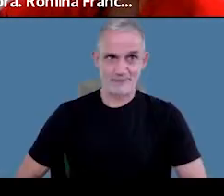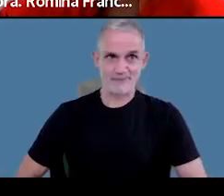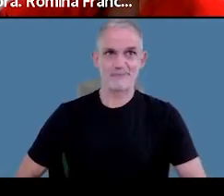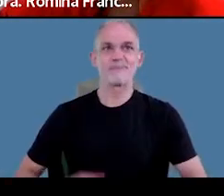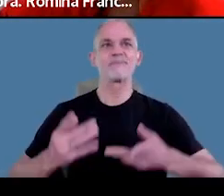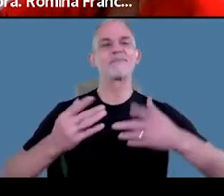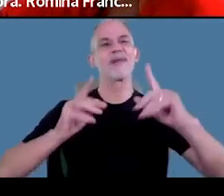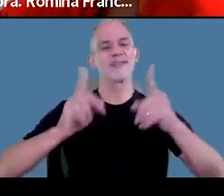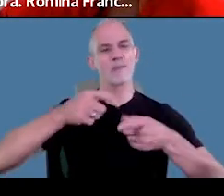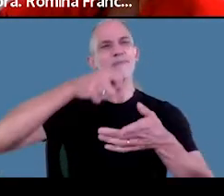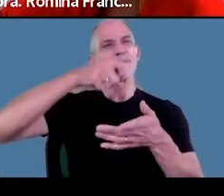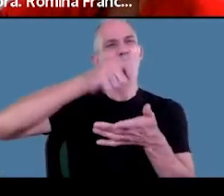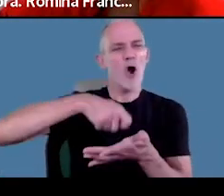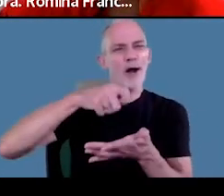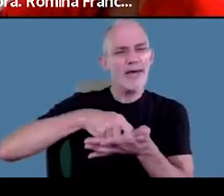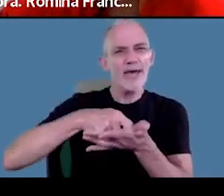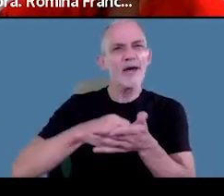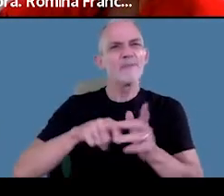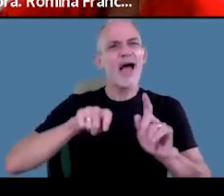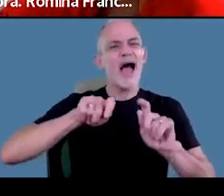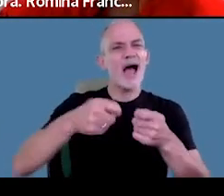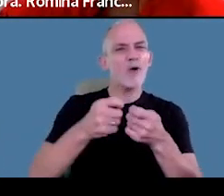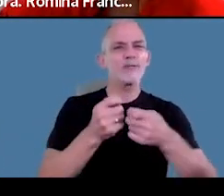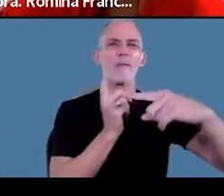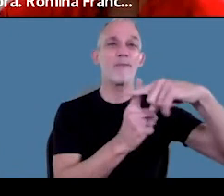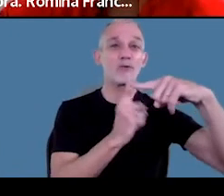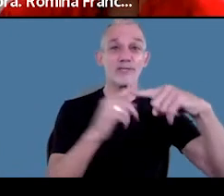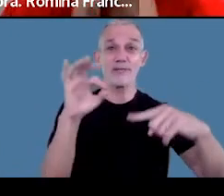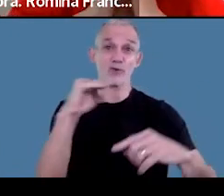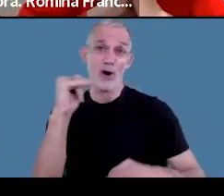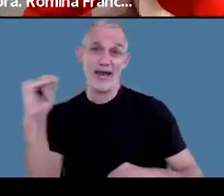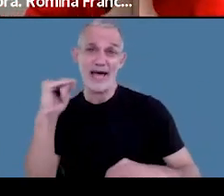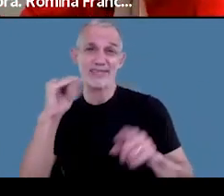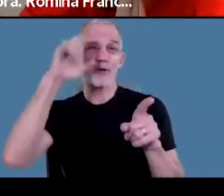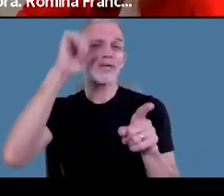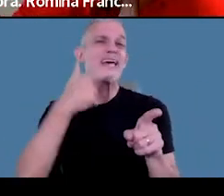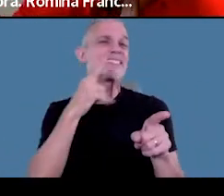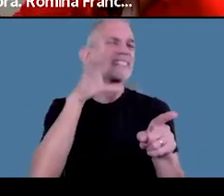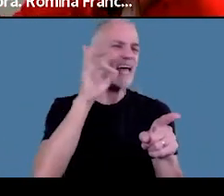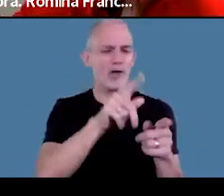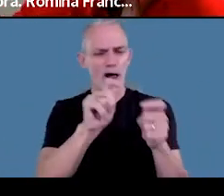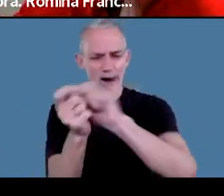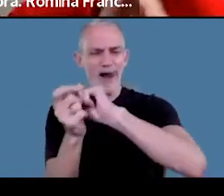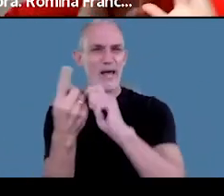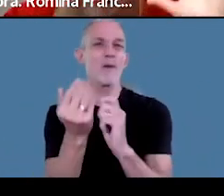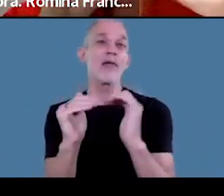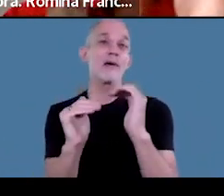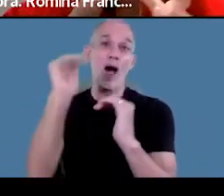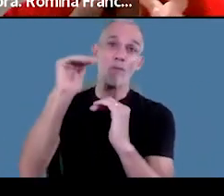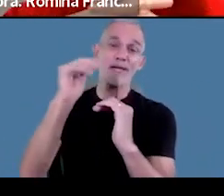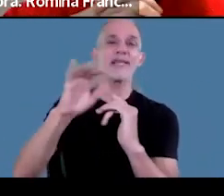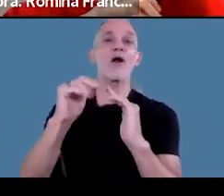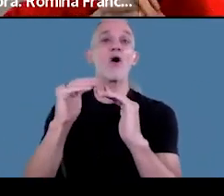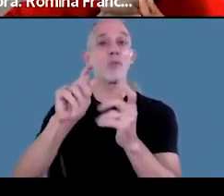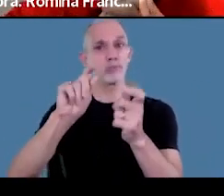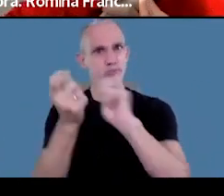Corrige los ajustes positivos y negativos del estático, nos pueden incrementar, nos pueden dar